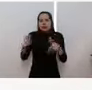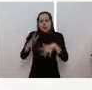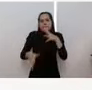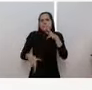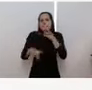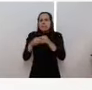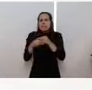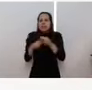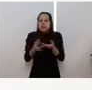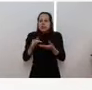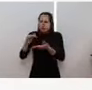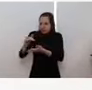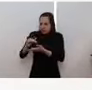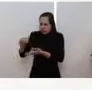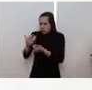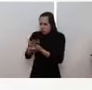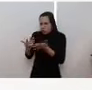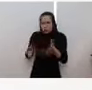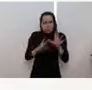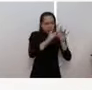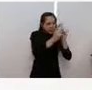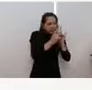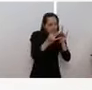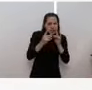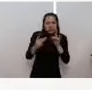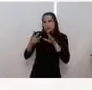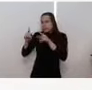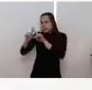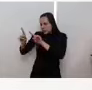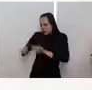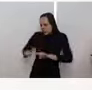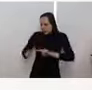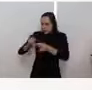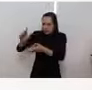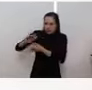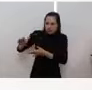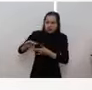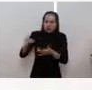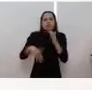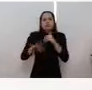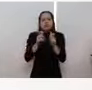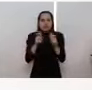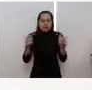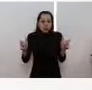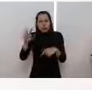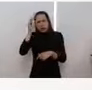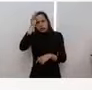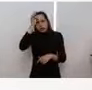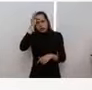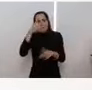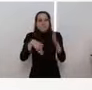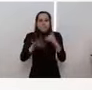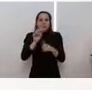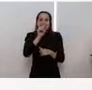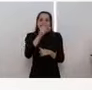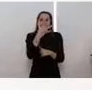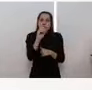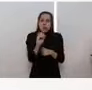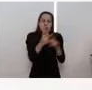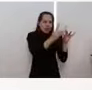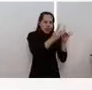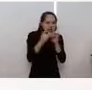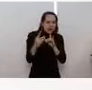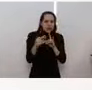equipos adicionales camas adicionales entonces crecimos en nuestra hospitalización en más de 150 camas en nuestra